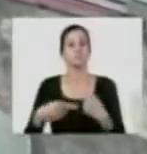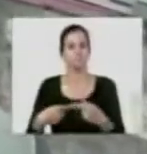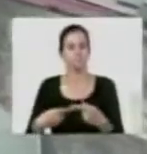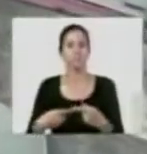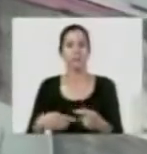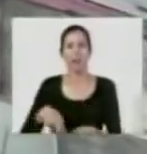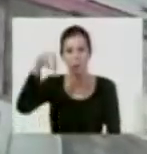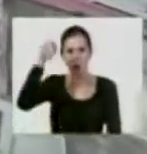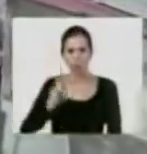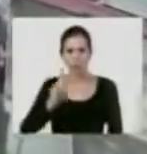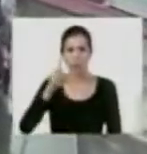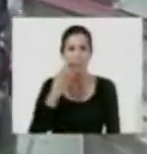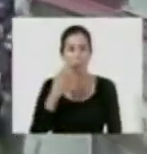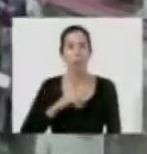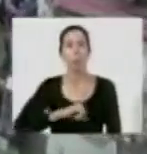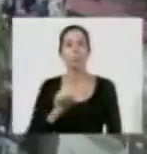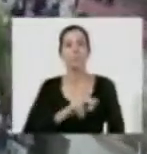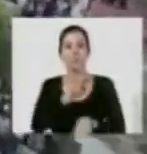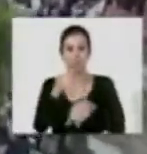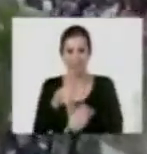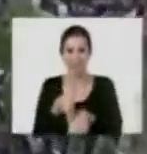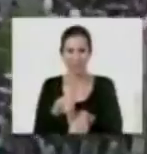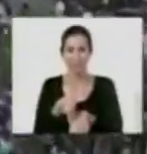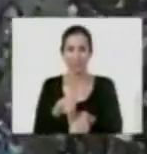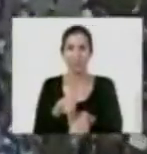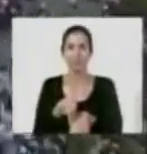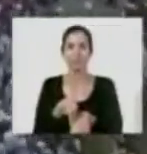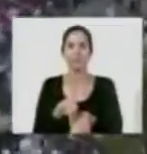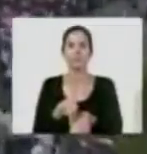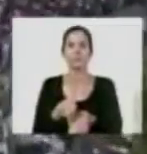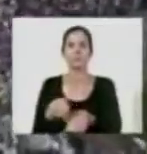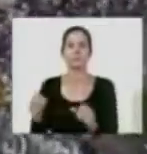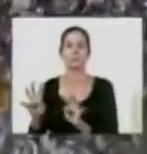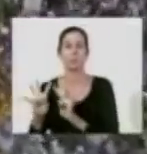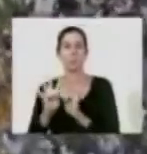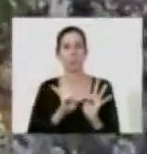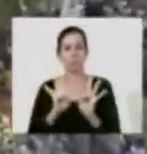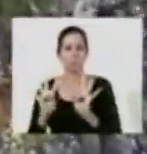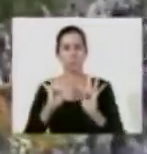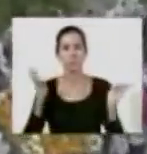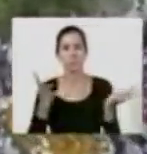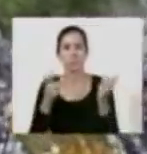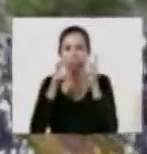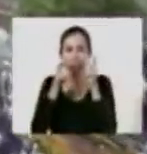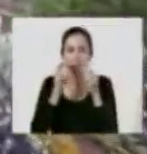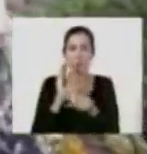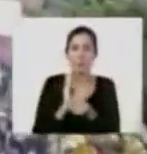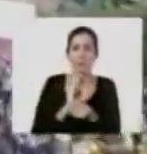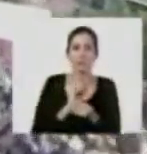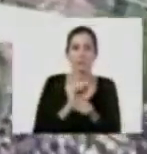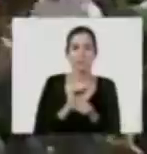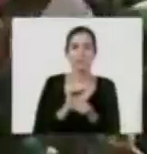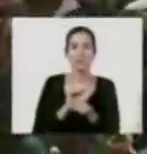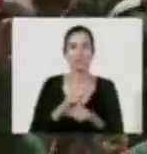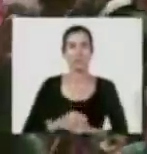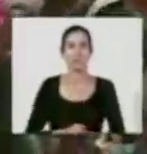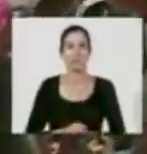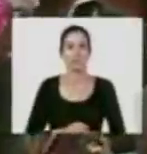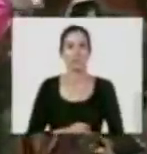norte tenemos a la Policía Nacional Bolivariana desplegado, custodiando a todas estas personas, y en un segundo anillo a la